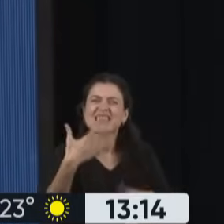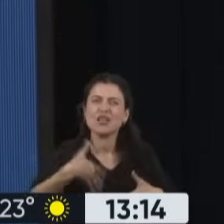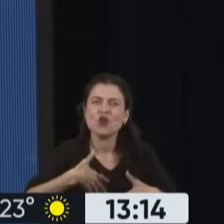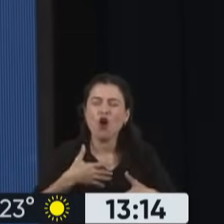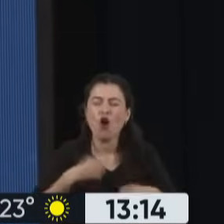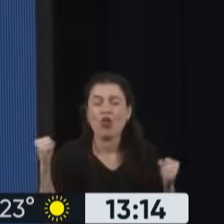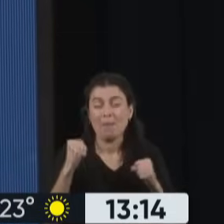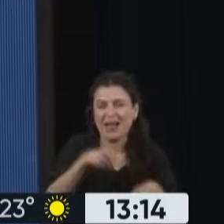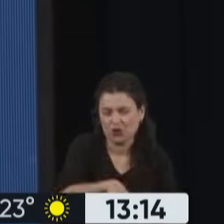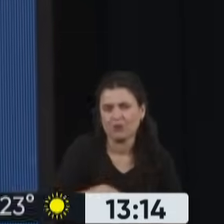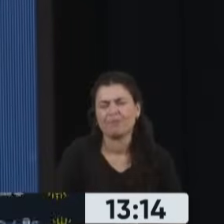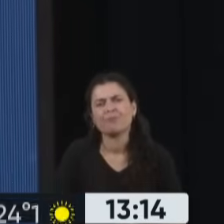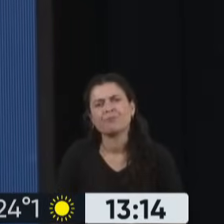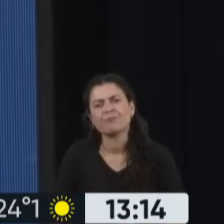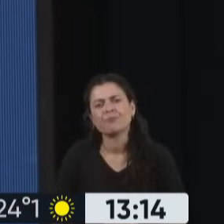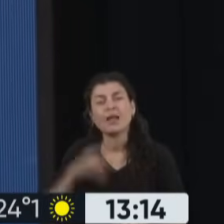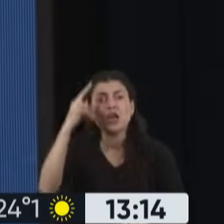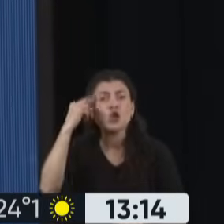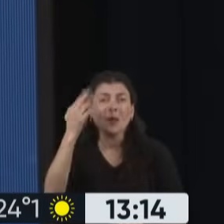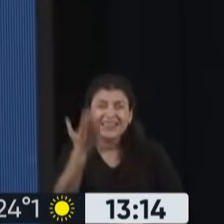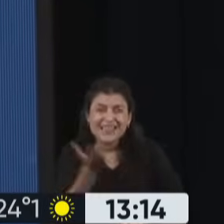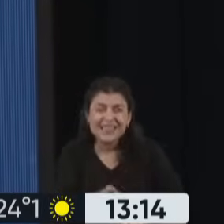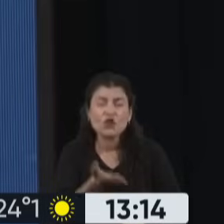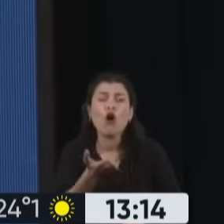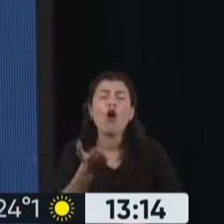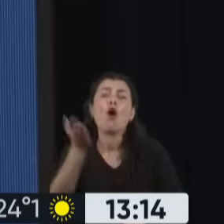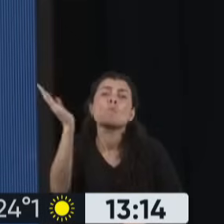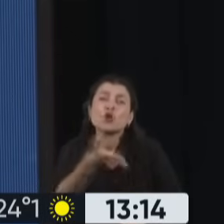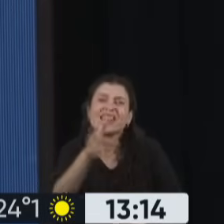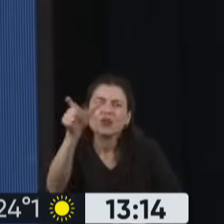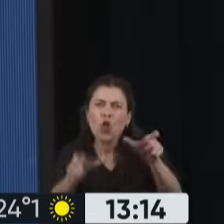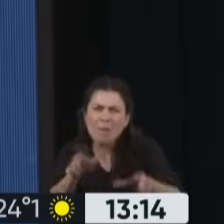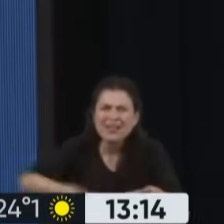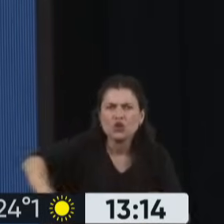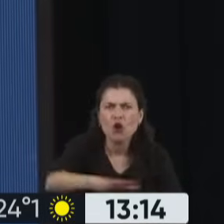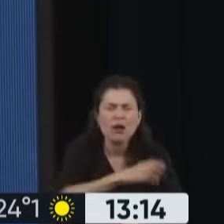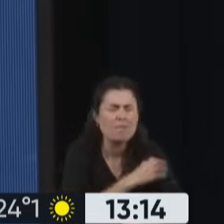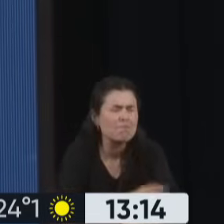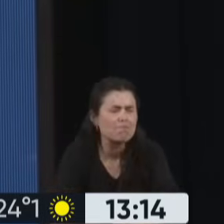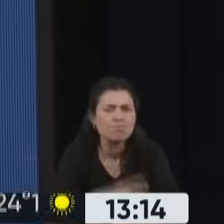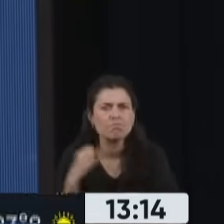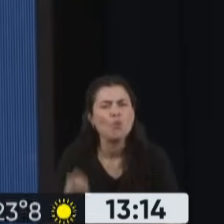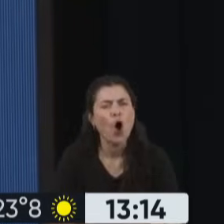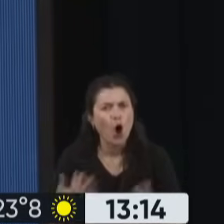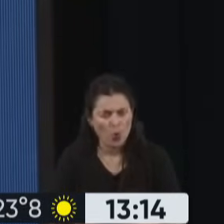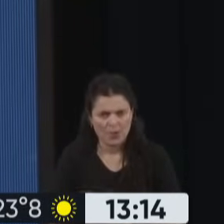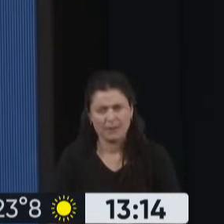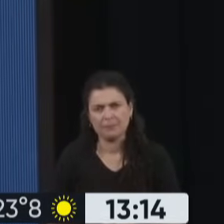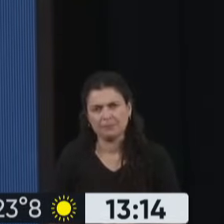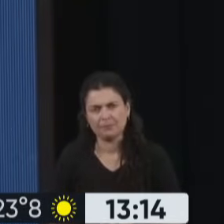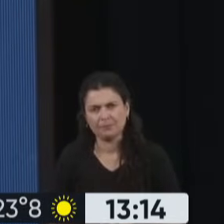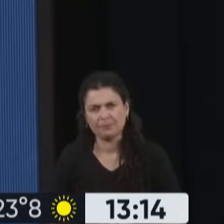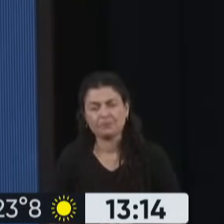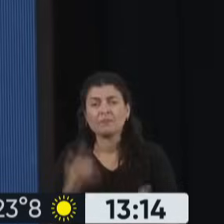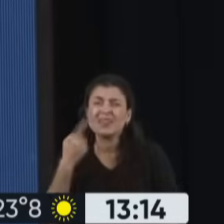El 95% de la población vivía en condiciones de pobreza extrema, es decir, con menos de $1 diario.